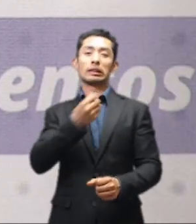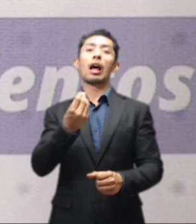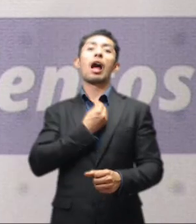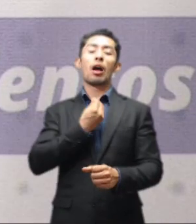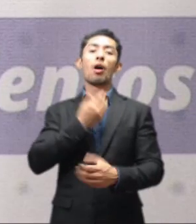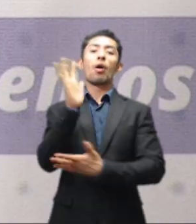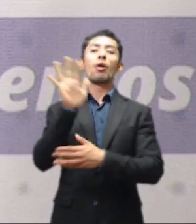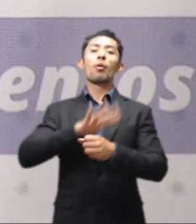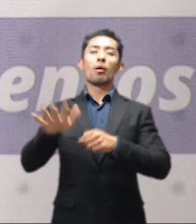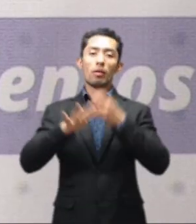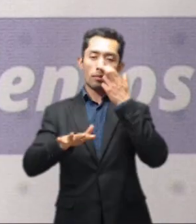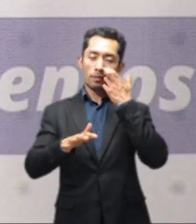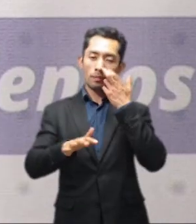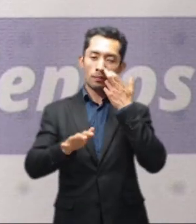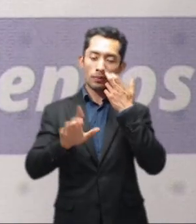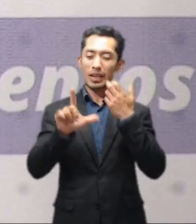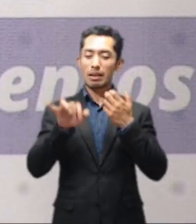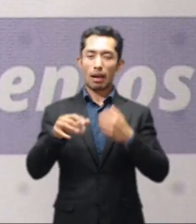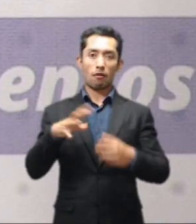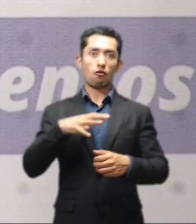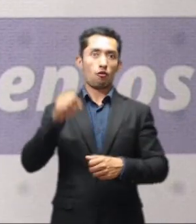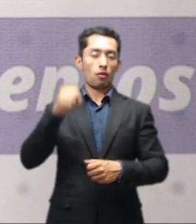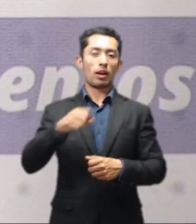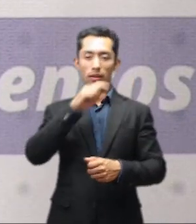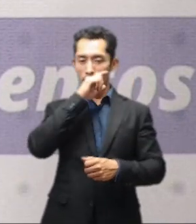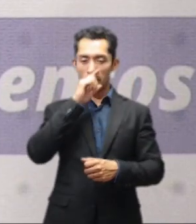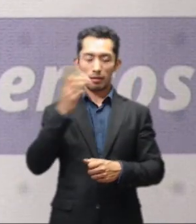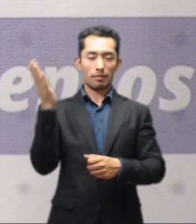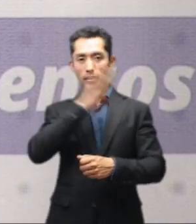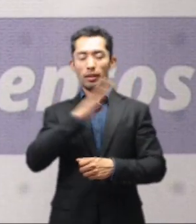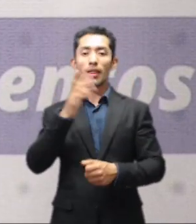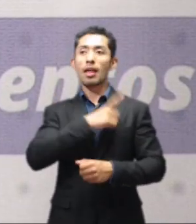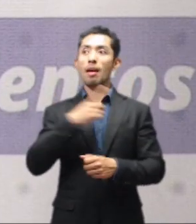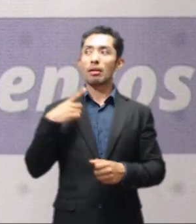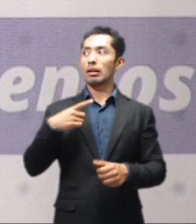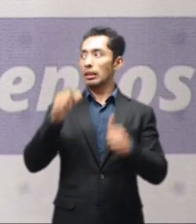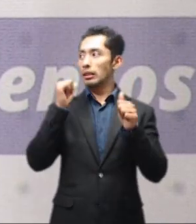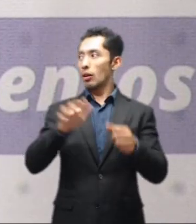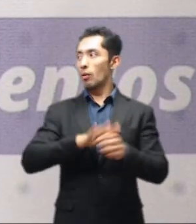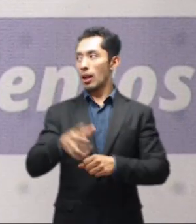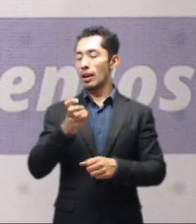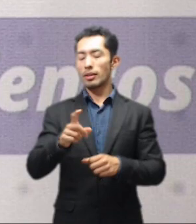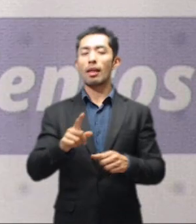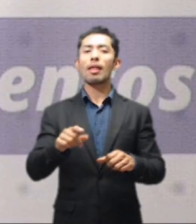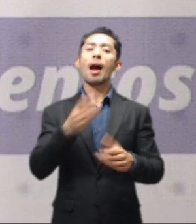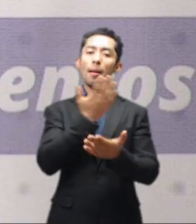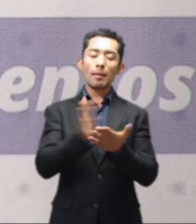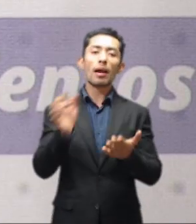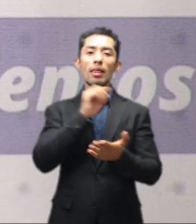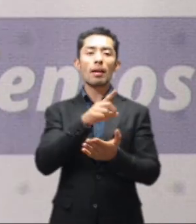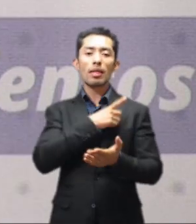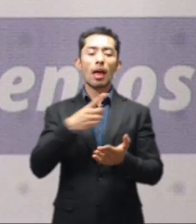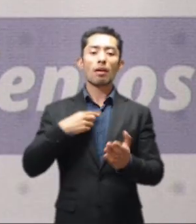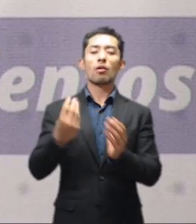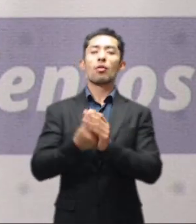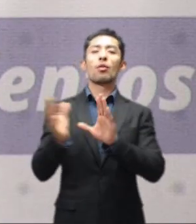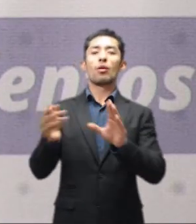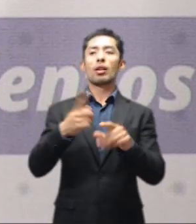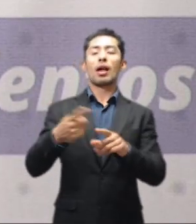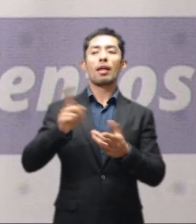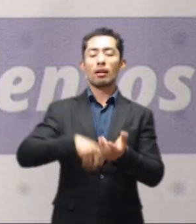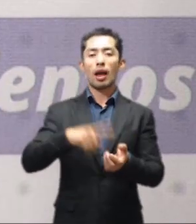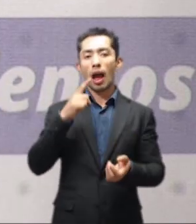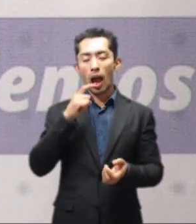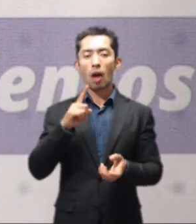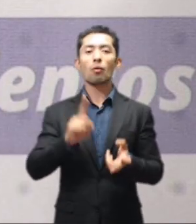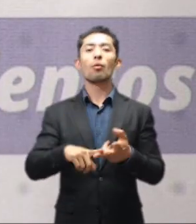fenómeno climático es muy fuerte y ahorita tenemos que poner atención en eso aparte tenemos que capacitar en la captación de agua